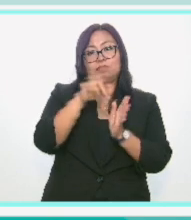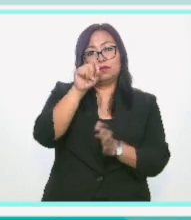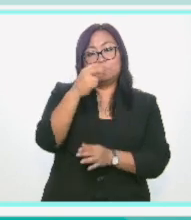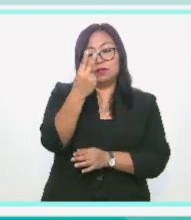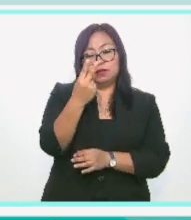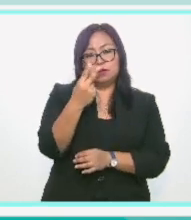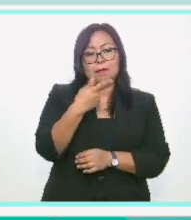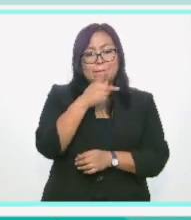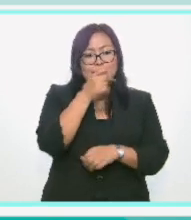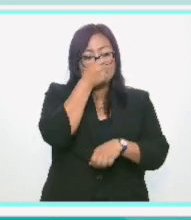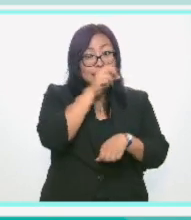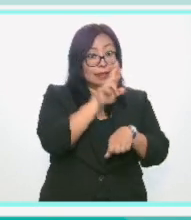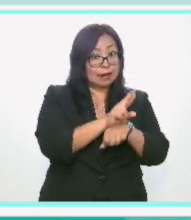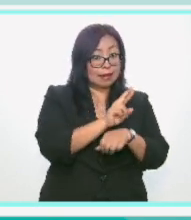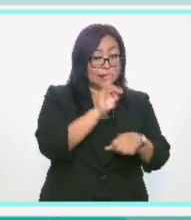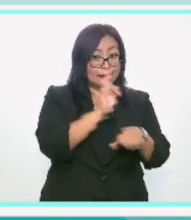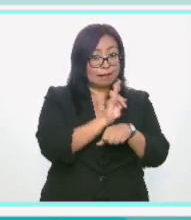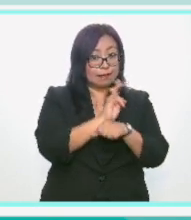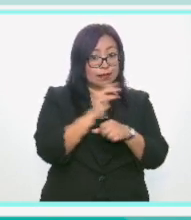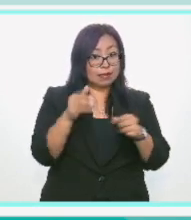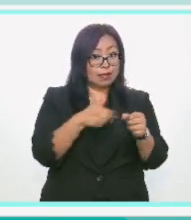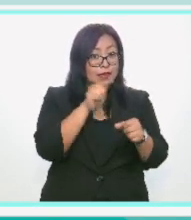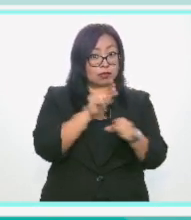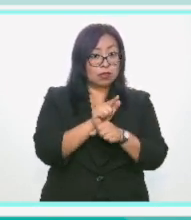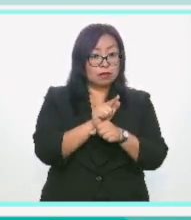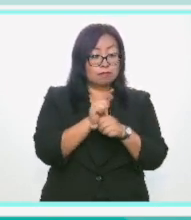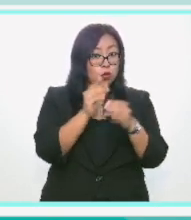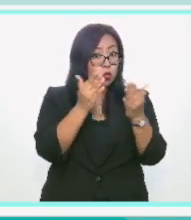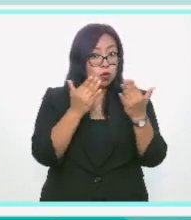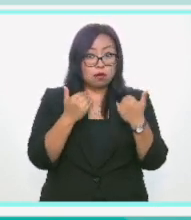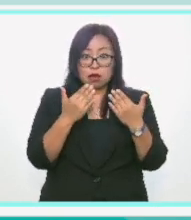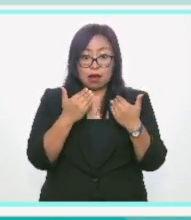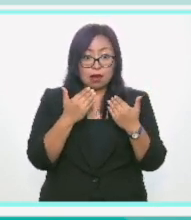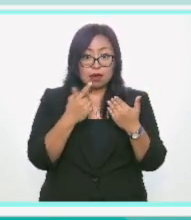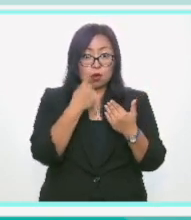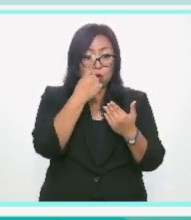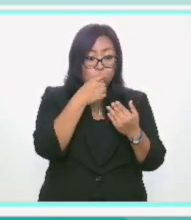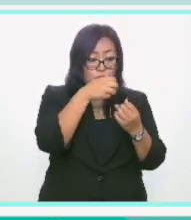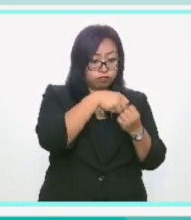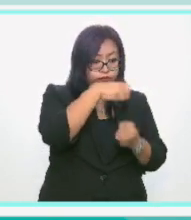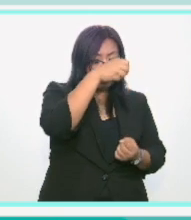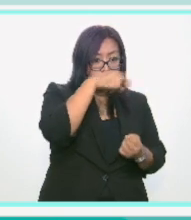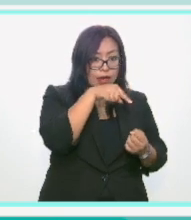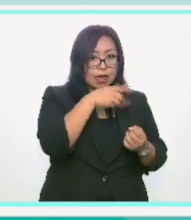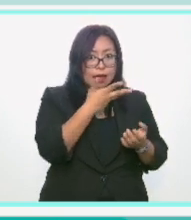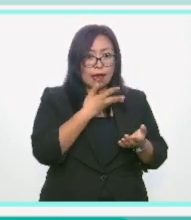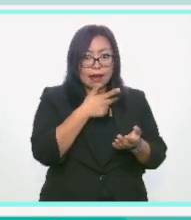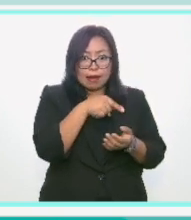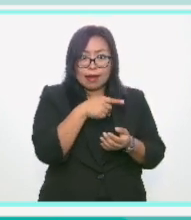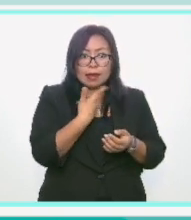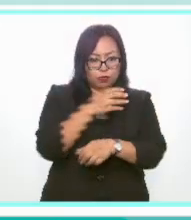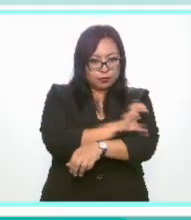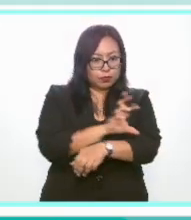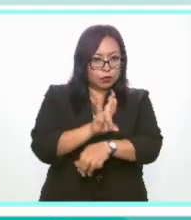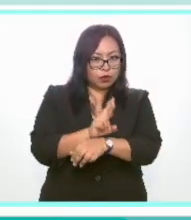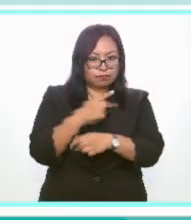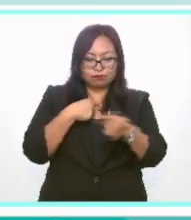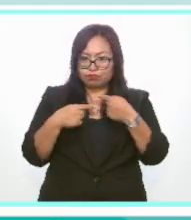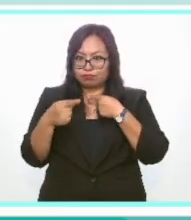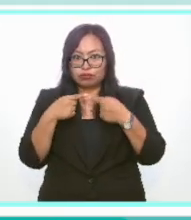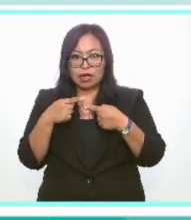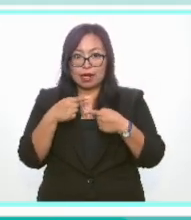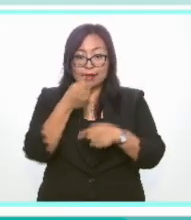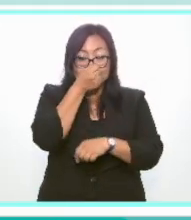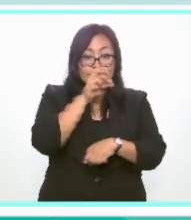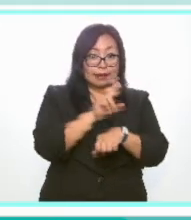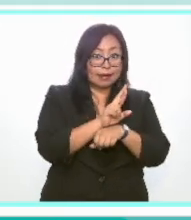secretaria de la defensa nacional manifestó que no contaba con alguna expresión documental o registro relacionados con lo solicitado la secretaria de defensa